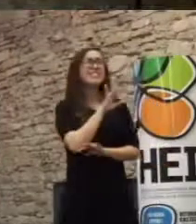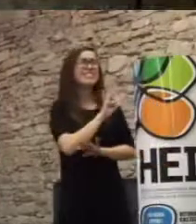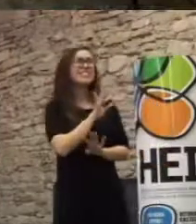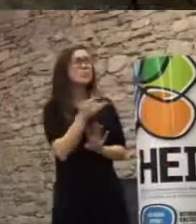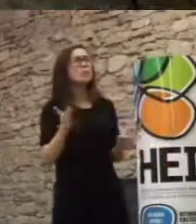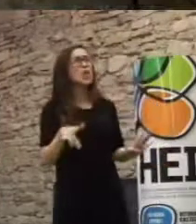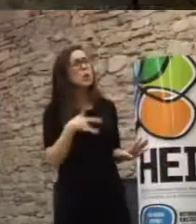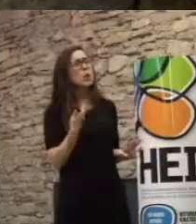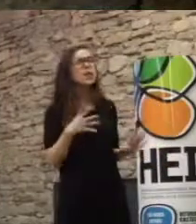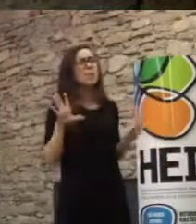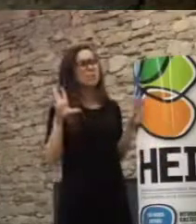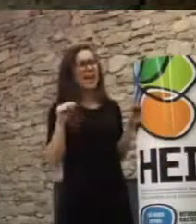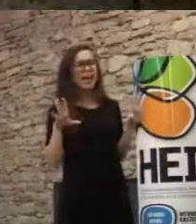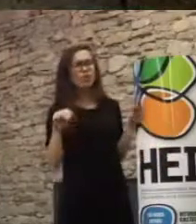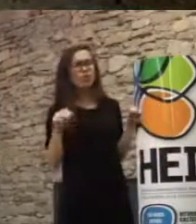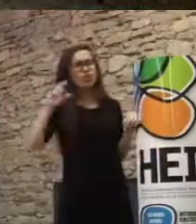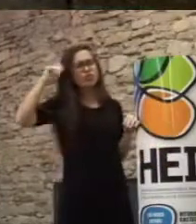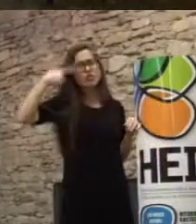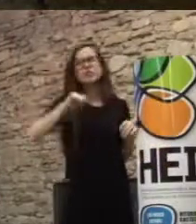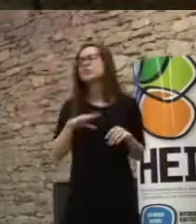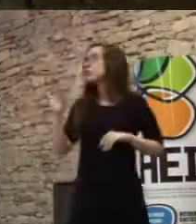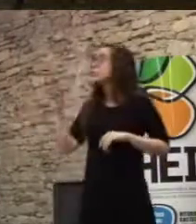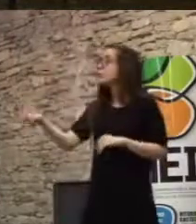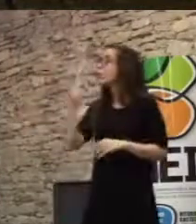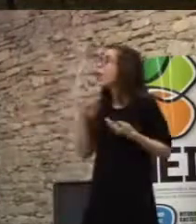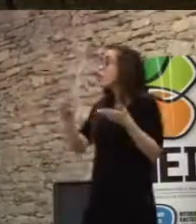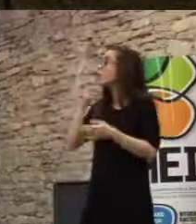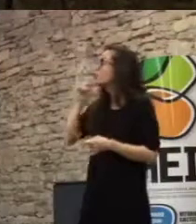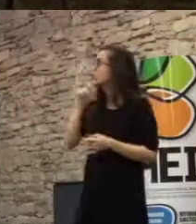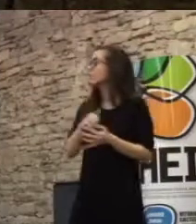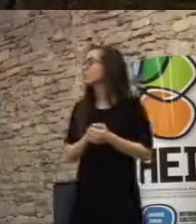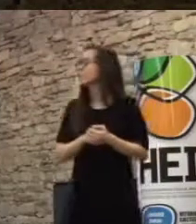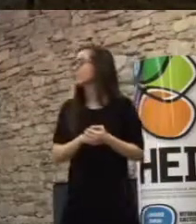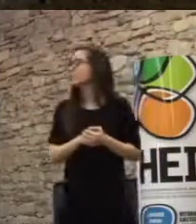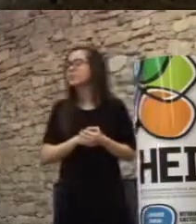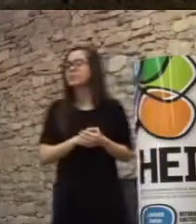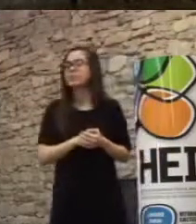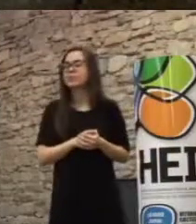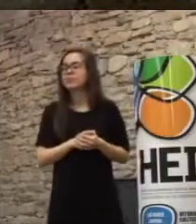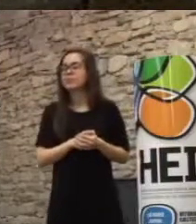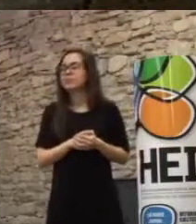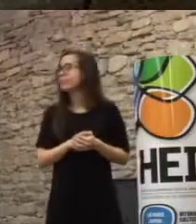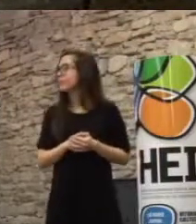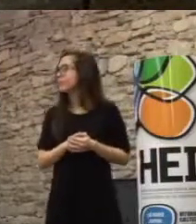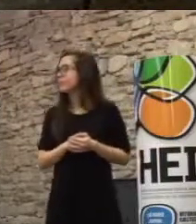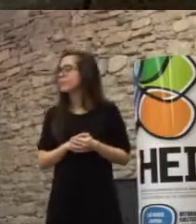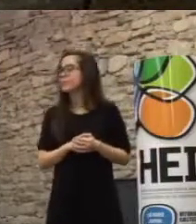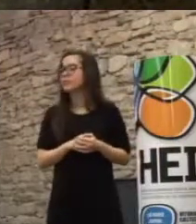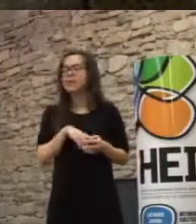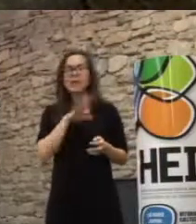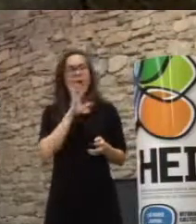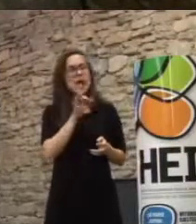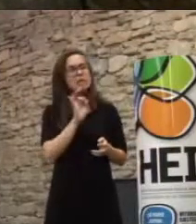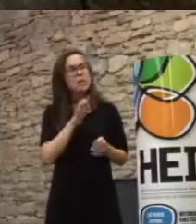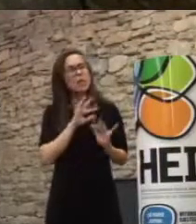pegajoso un poco caluroso sí bueno bueno dígame en qué tiempo de ayudar la señora de verdad es verdad que cuando tú arrancas un